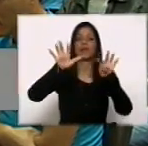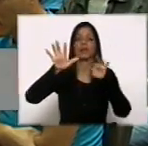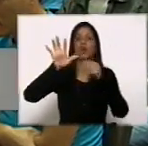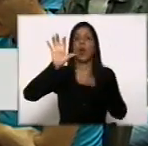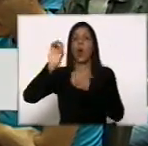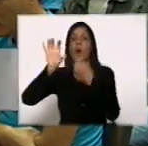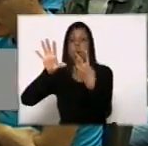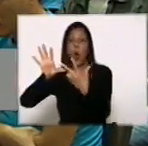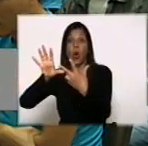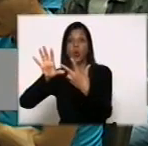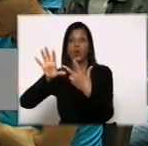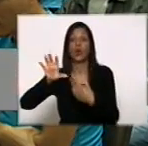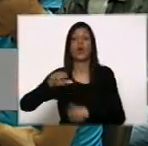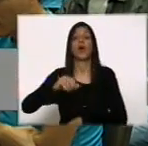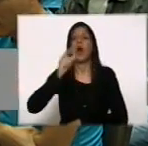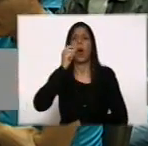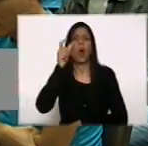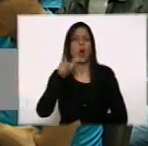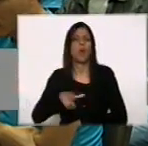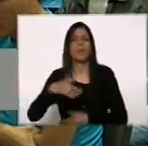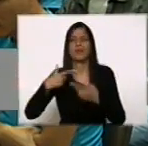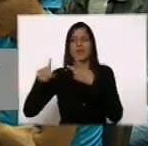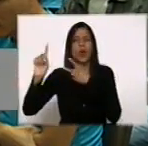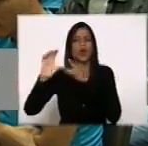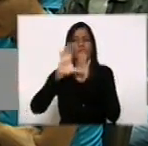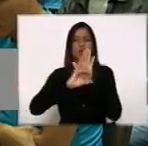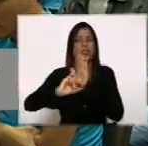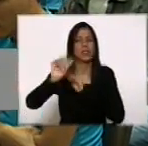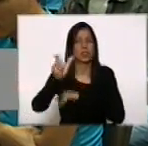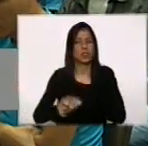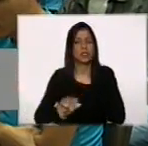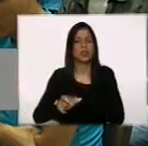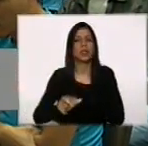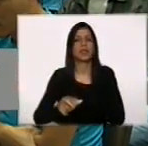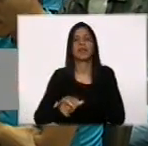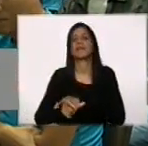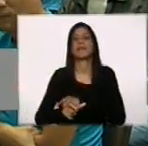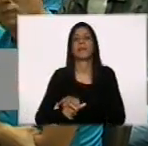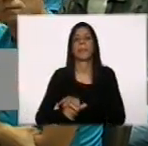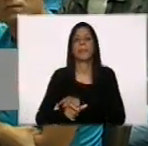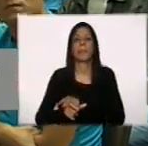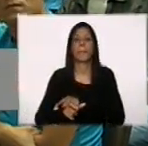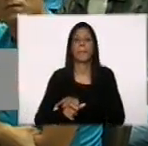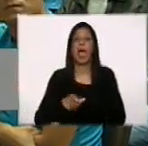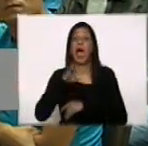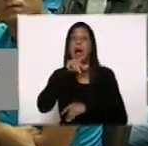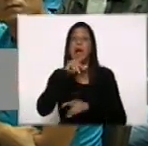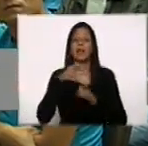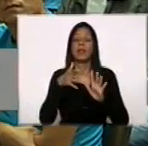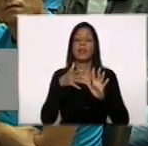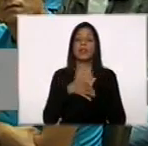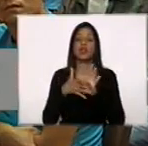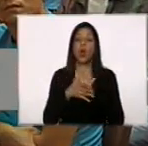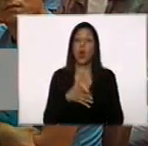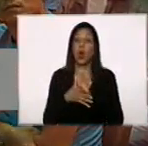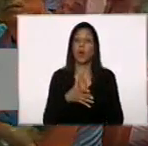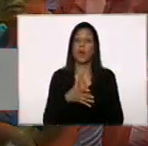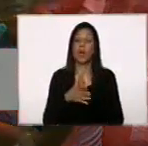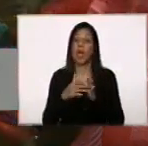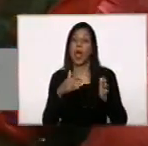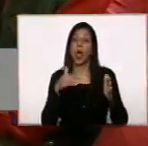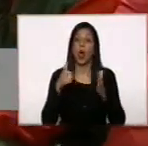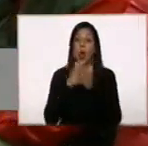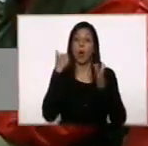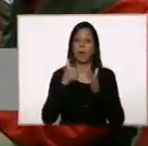ellos Fernando Travieso, que es constituyente, no sé si está presente, él habla de los golpes de Estado a través